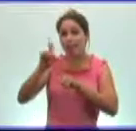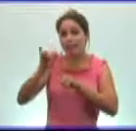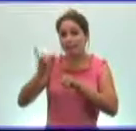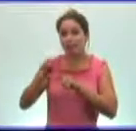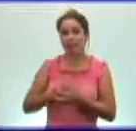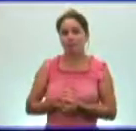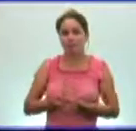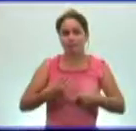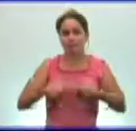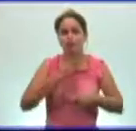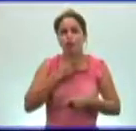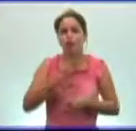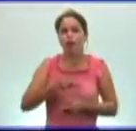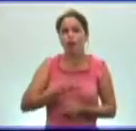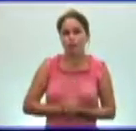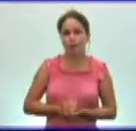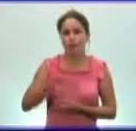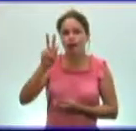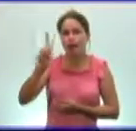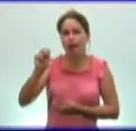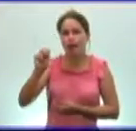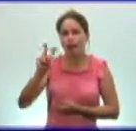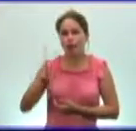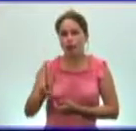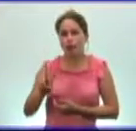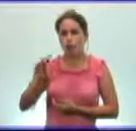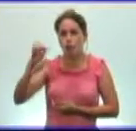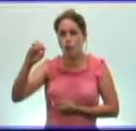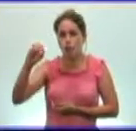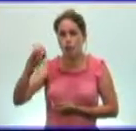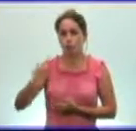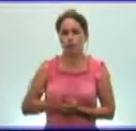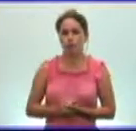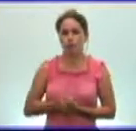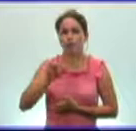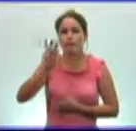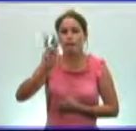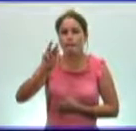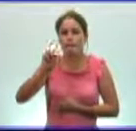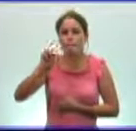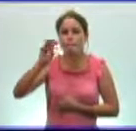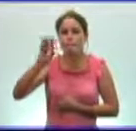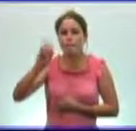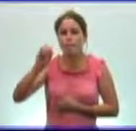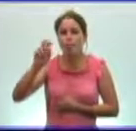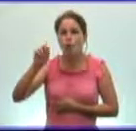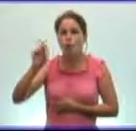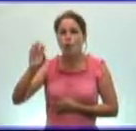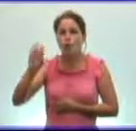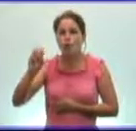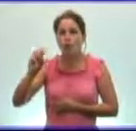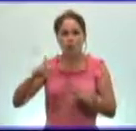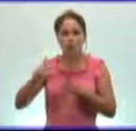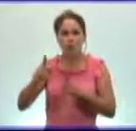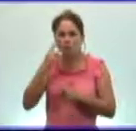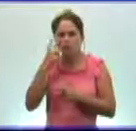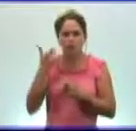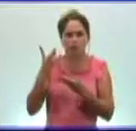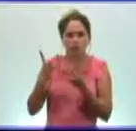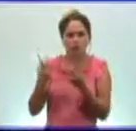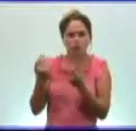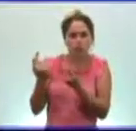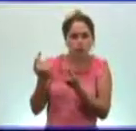de dinitrógeno. En el caso de que en el no metal aparezca como subíndice un número, debemos